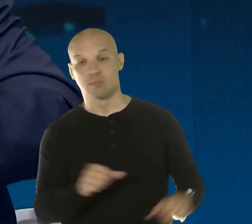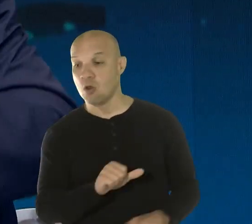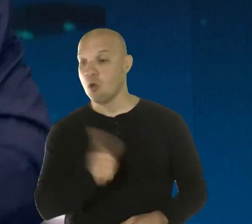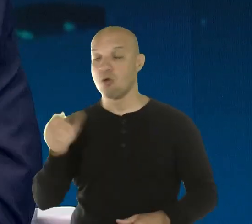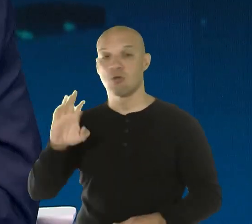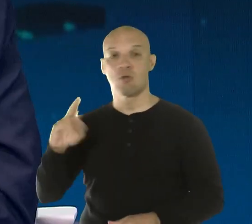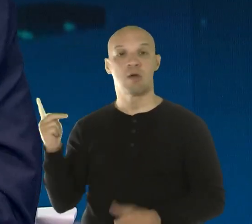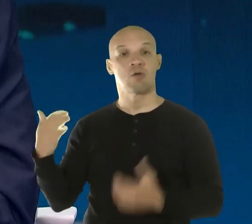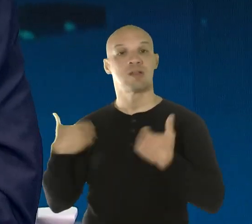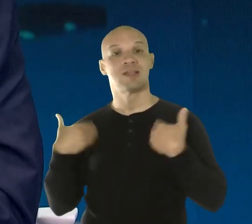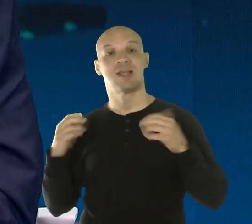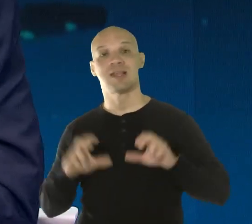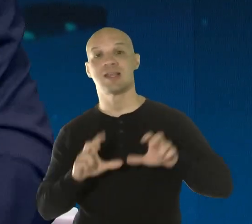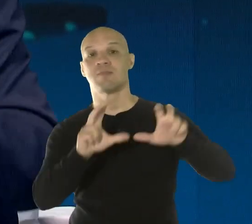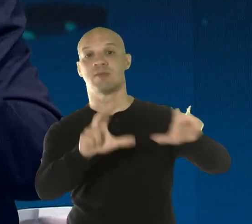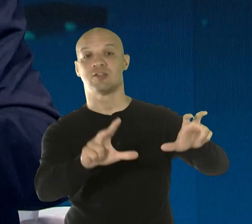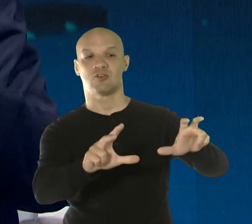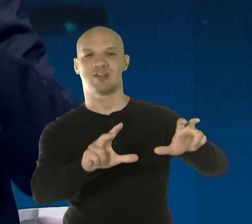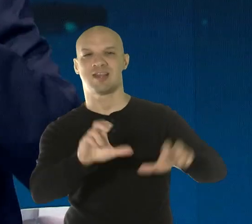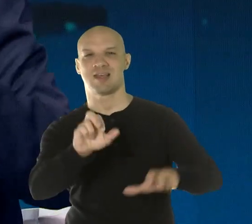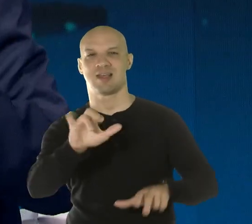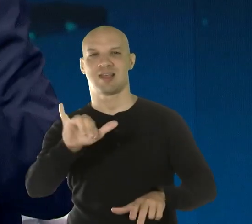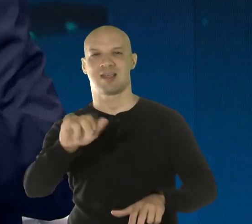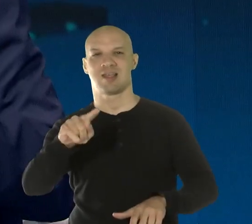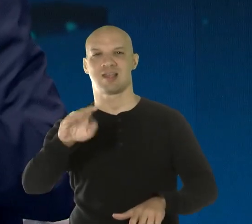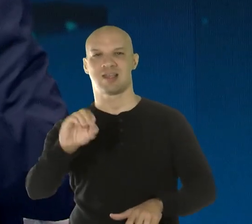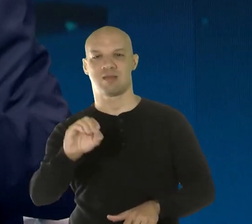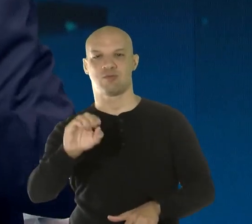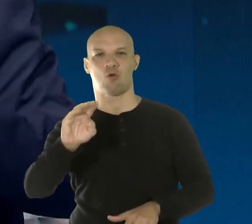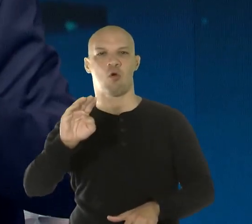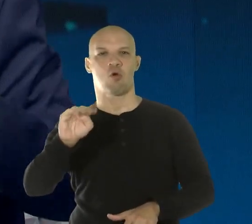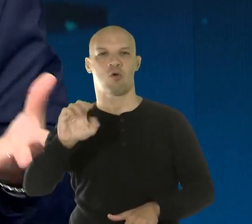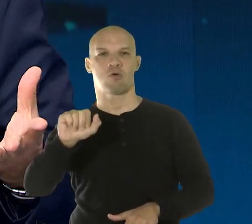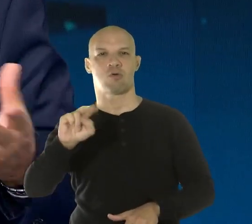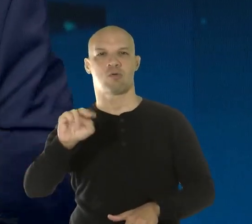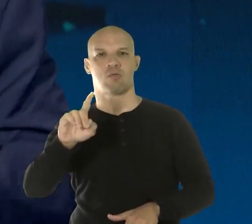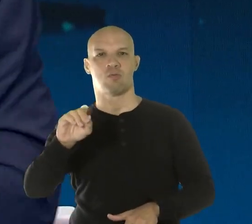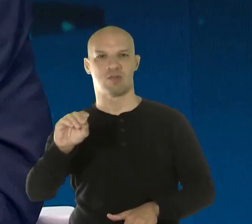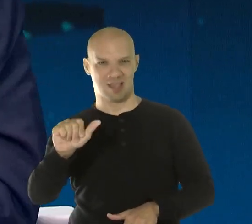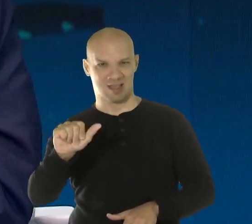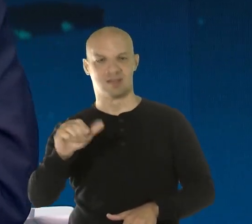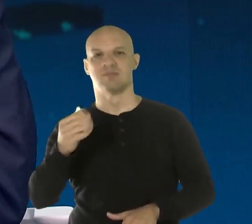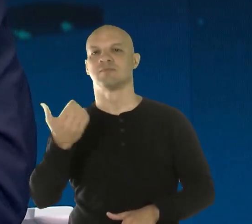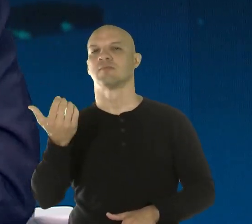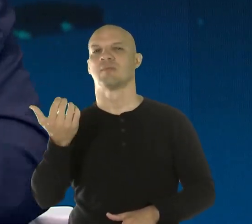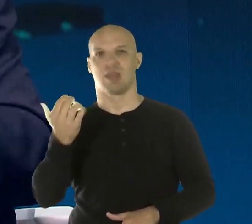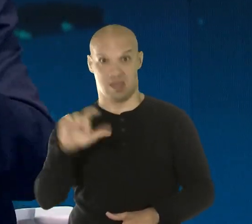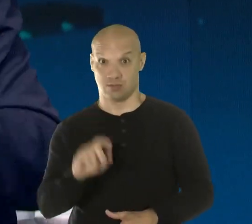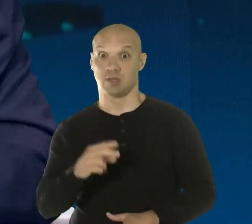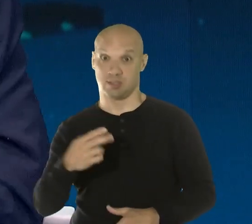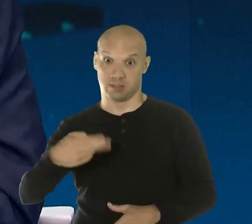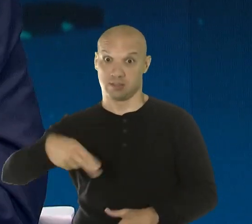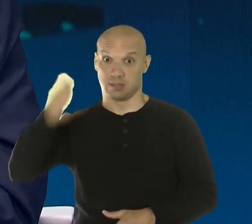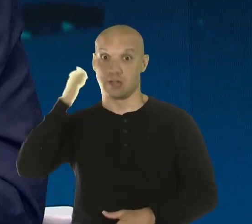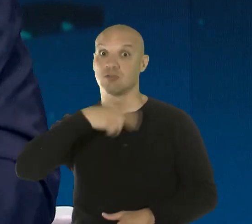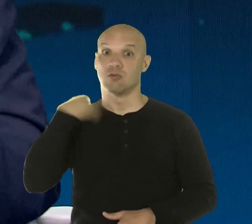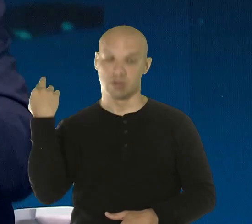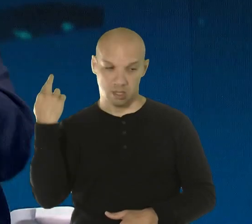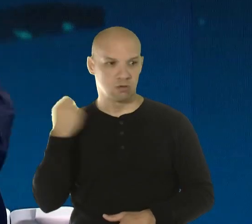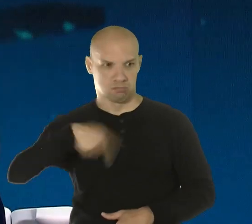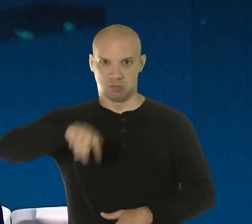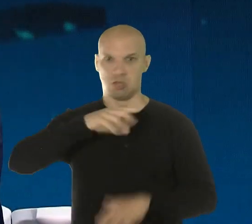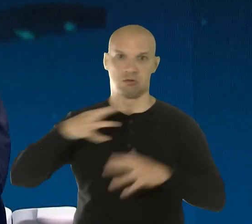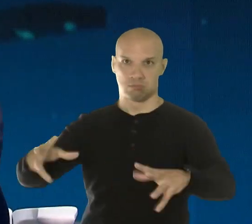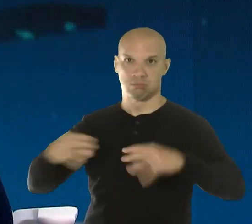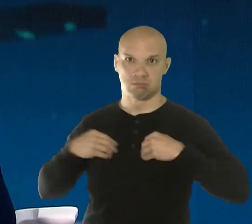tiene inversiones, muchos en criptomonedas, que también es un tipo de inversión de alto riesgo, y entonces pues también están abiertos a eso. Pero